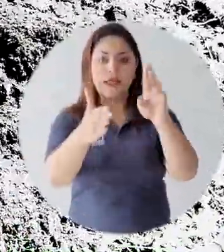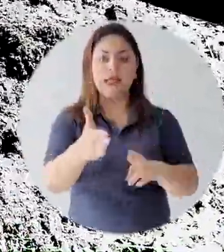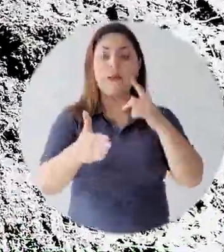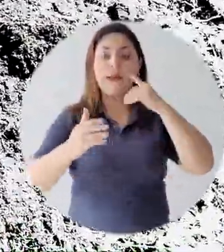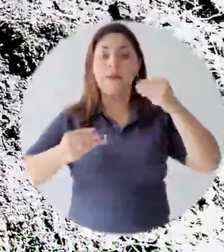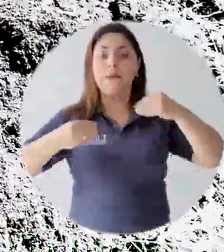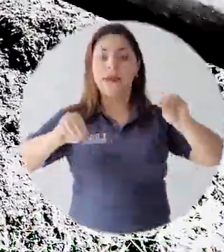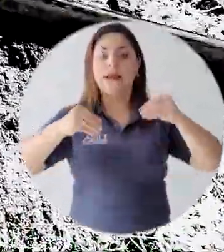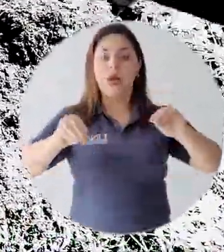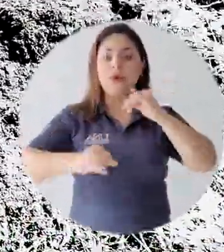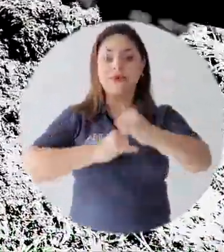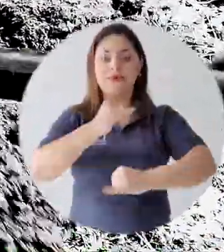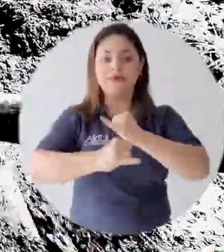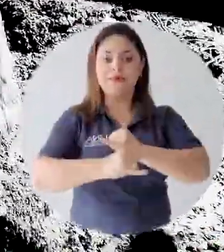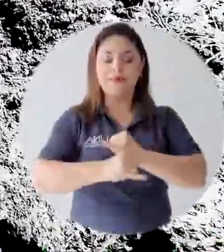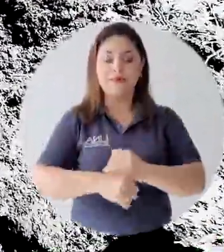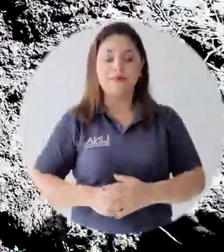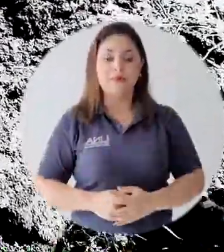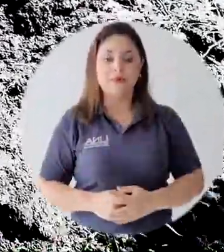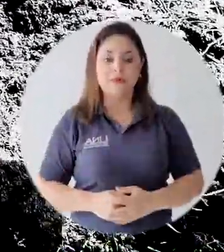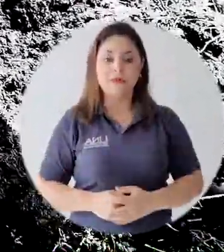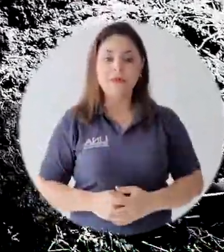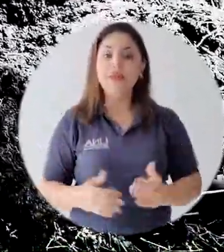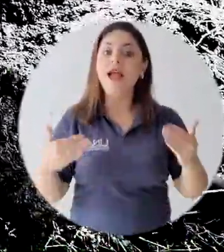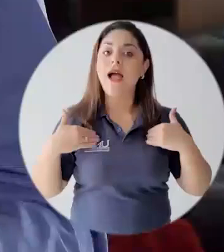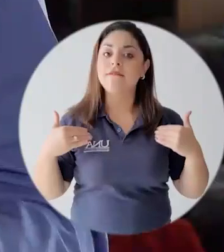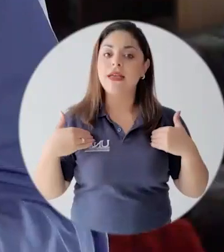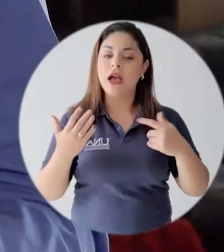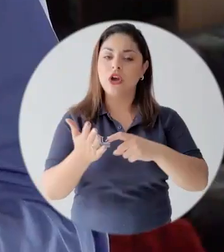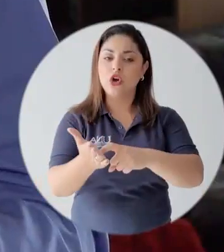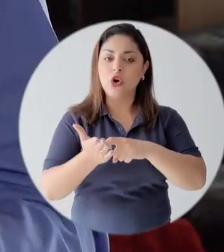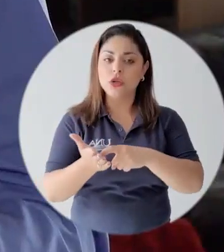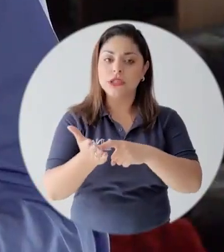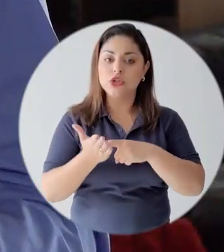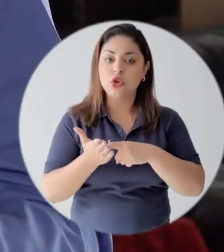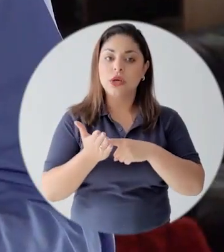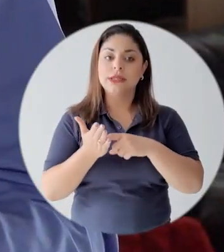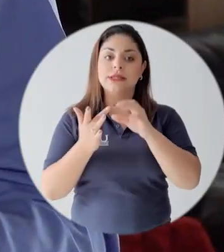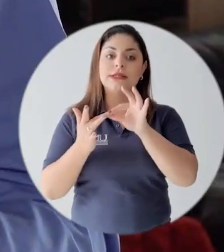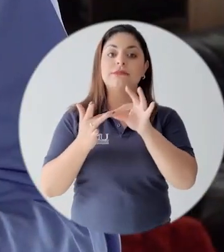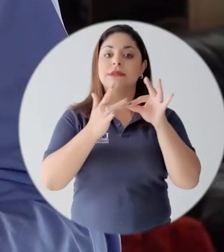mercado internacional. Habían condiciones